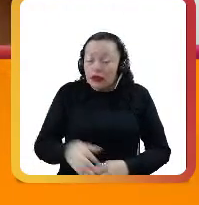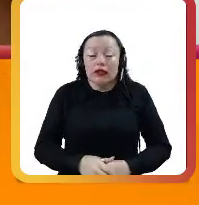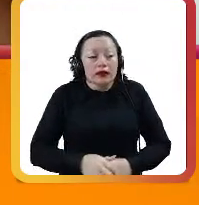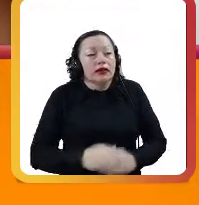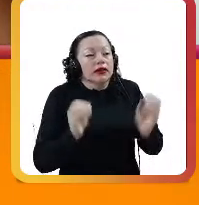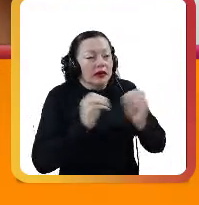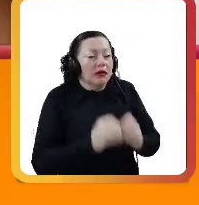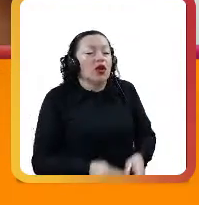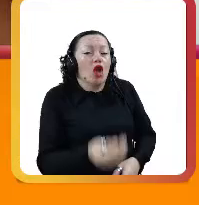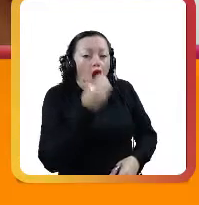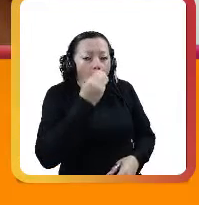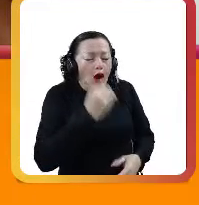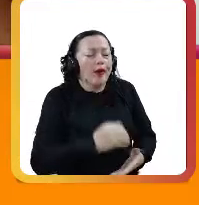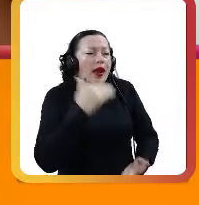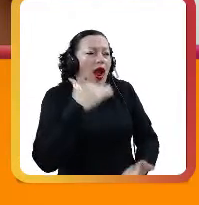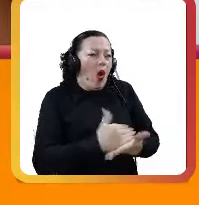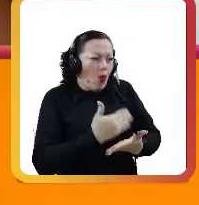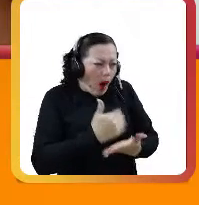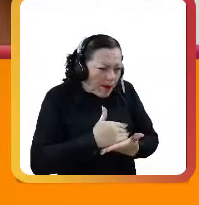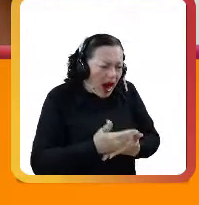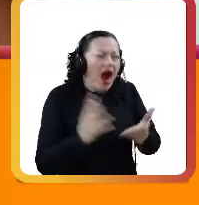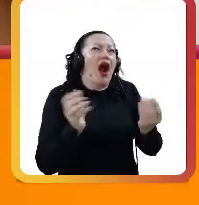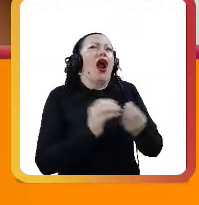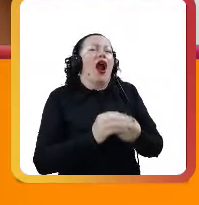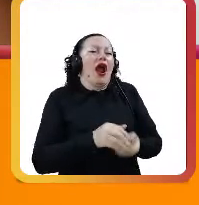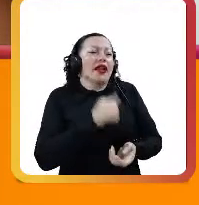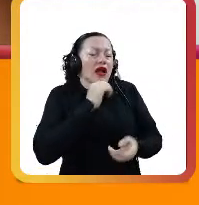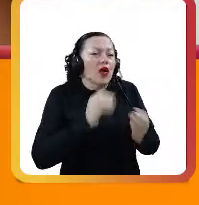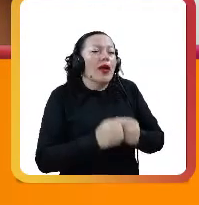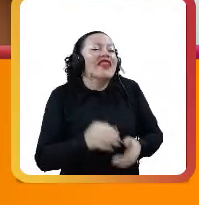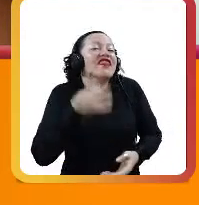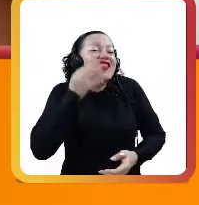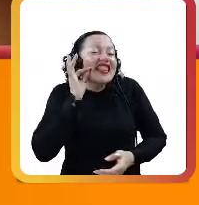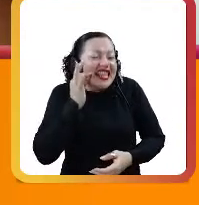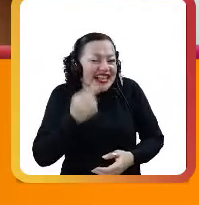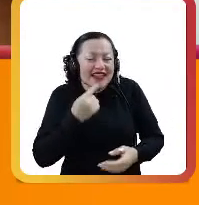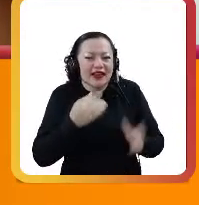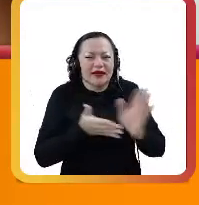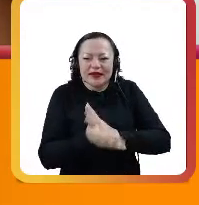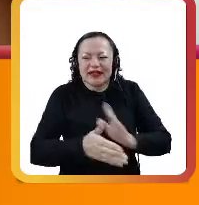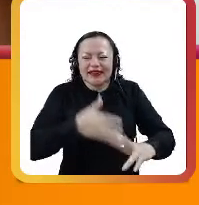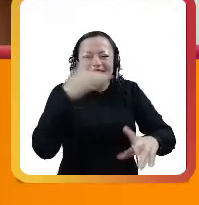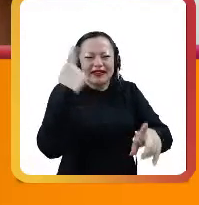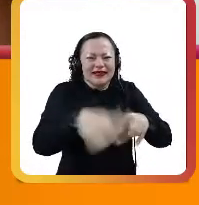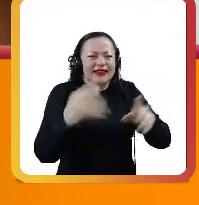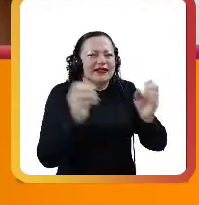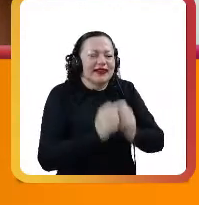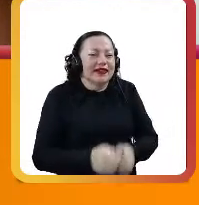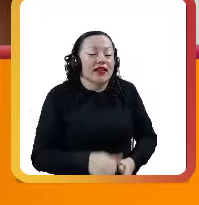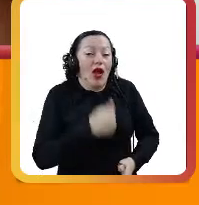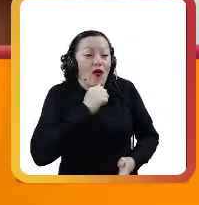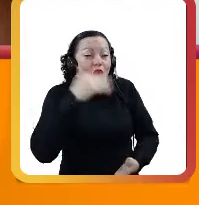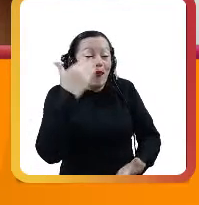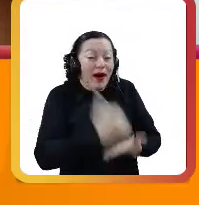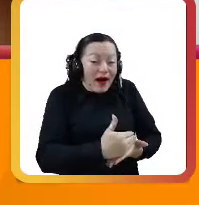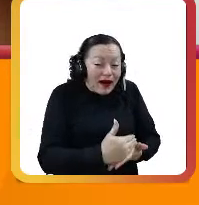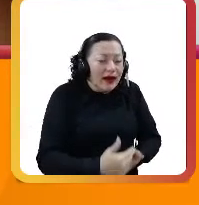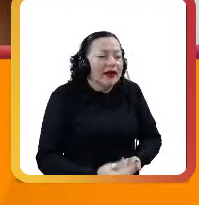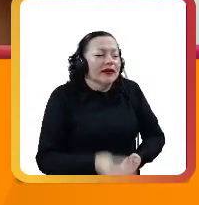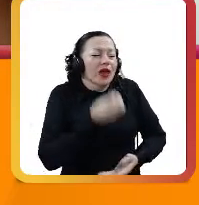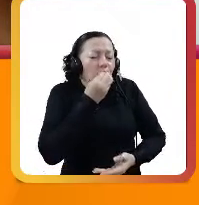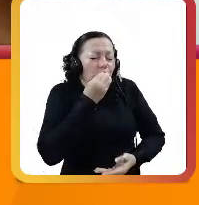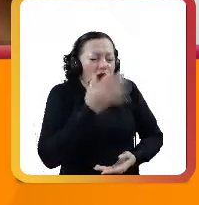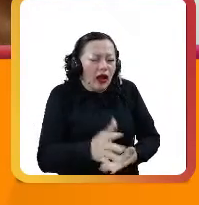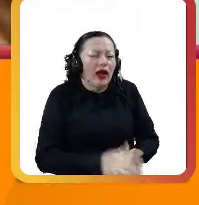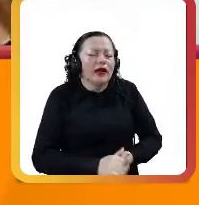agua panela, cafecito, bueno, se puede comer con distintas cosas. Con agua de panela, ese pan de